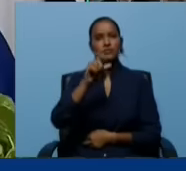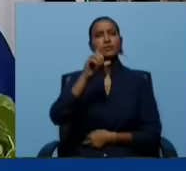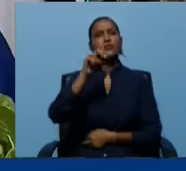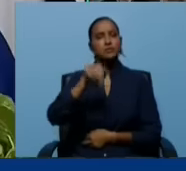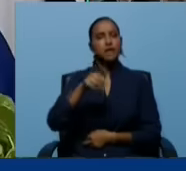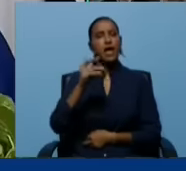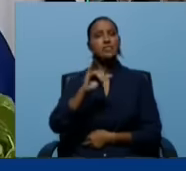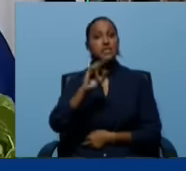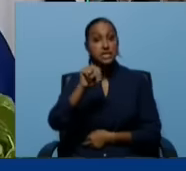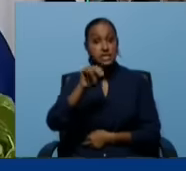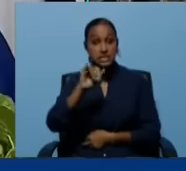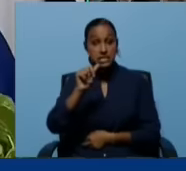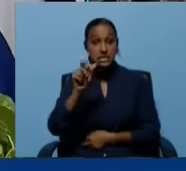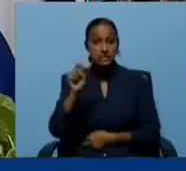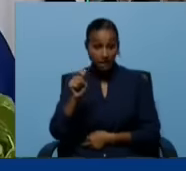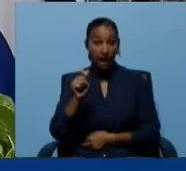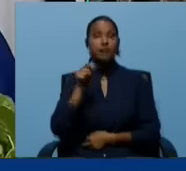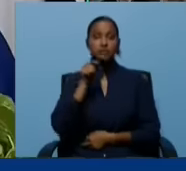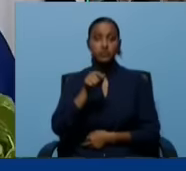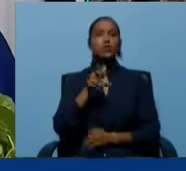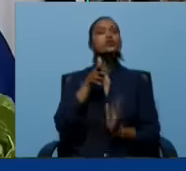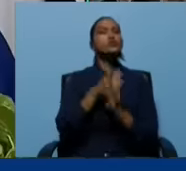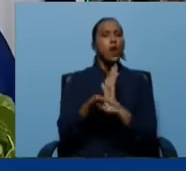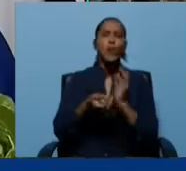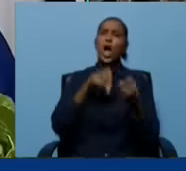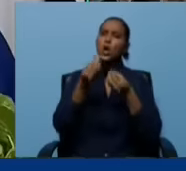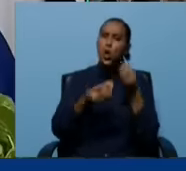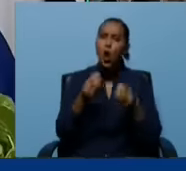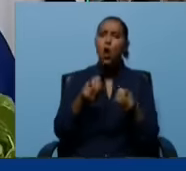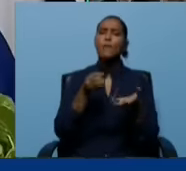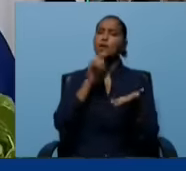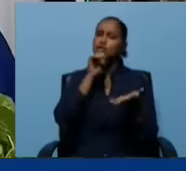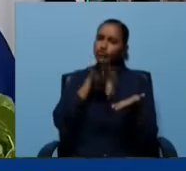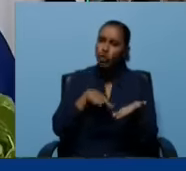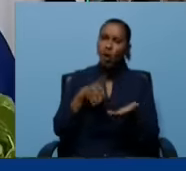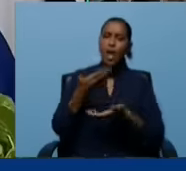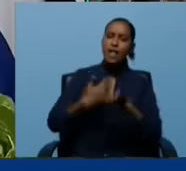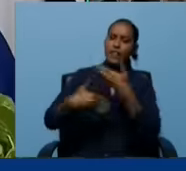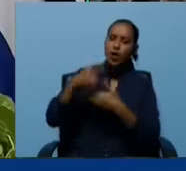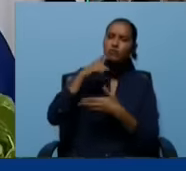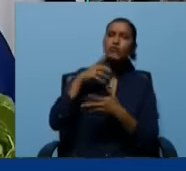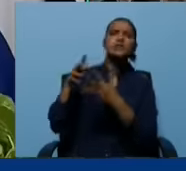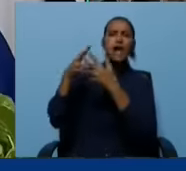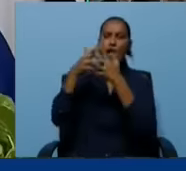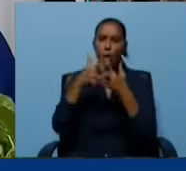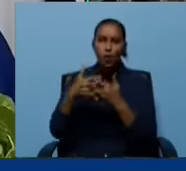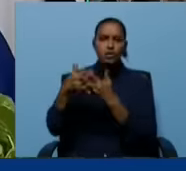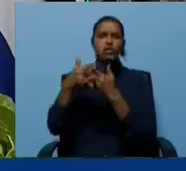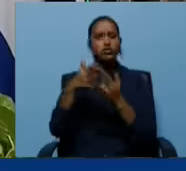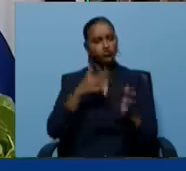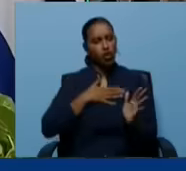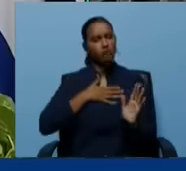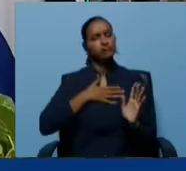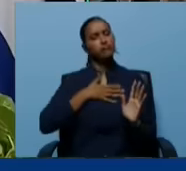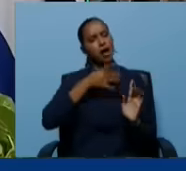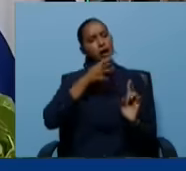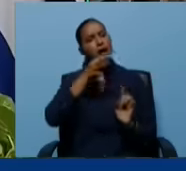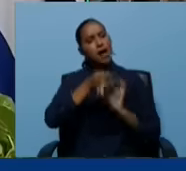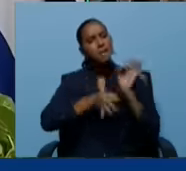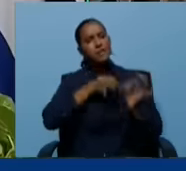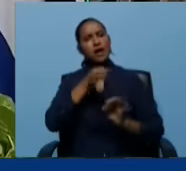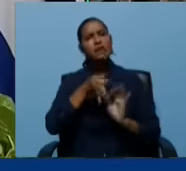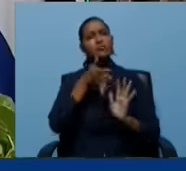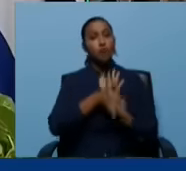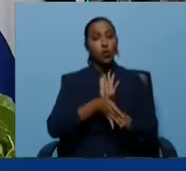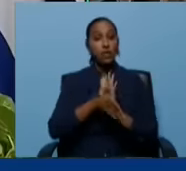Estados Unidos, que buscáramos entendimiento. Entonces yo le decía a Ralph que en